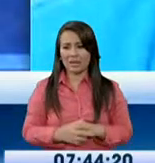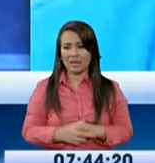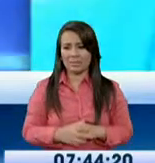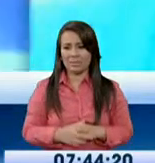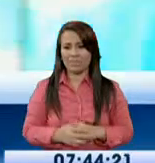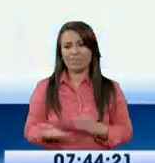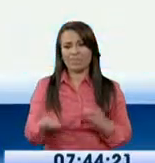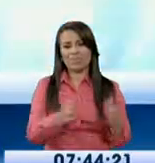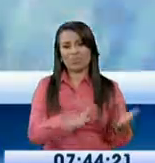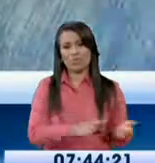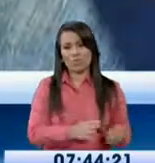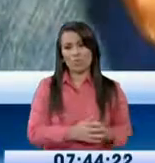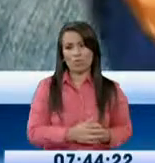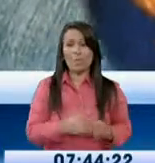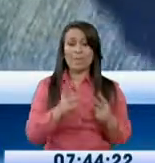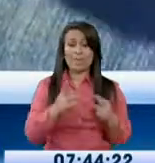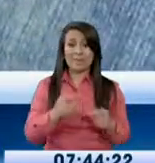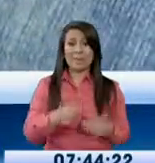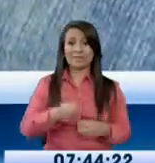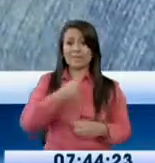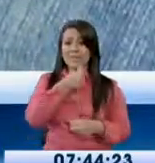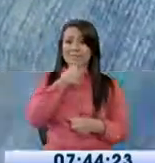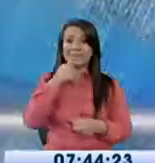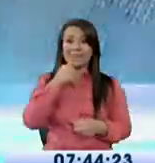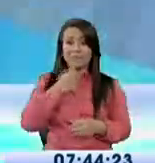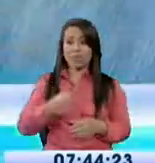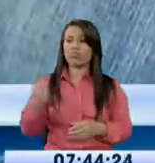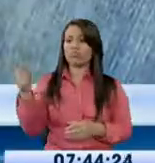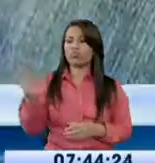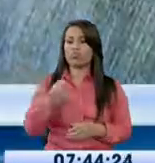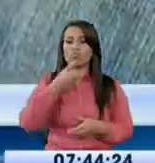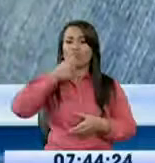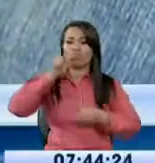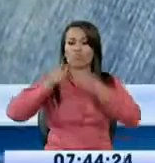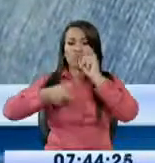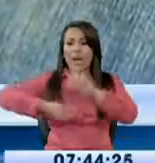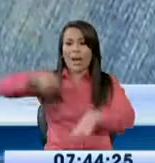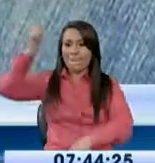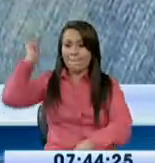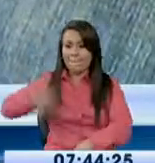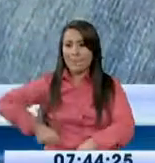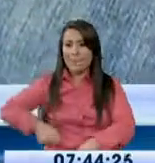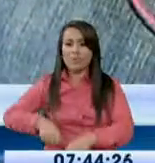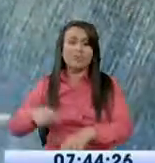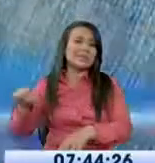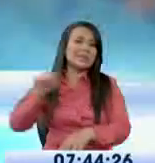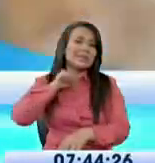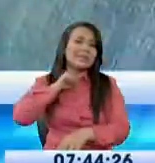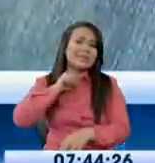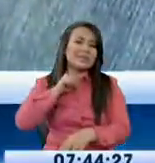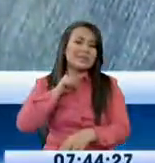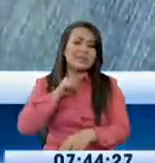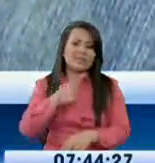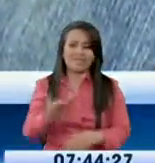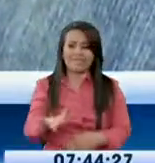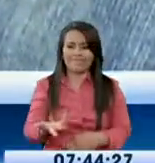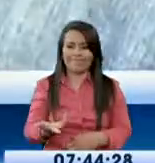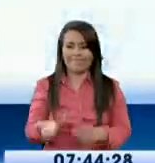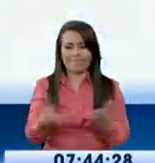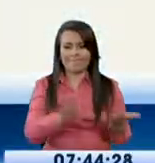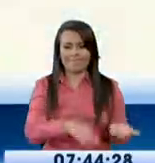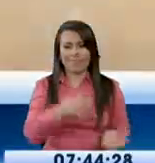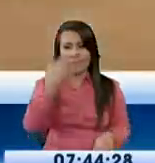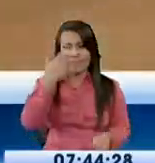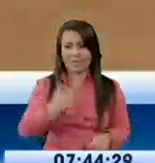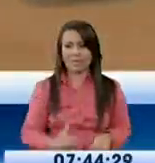Y lo mató. Con la misma cerveza que ha estado brindándole, han quebrado el pico. La cerveza han quebrado y con el pico de botellas que los degolla mi